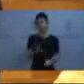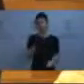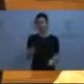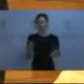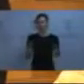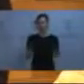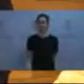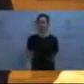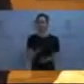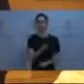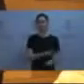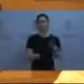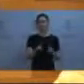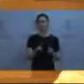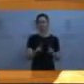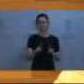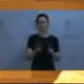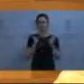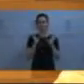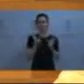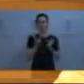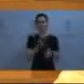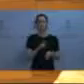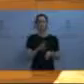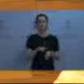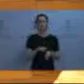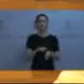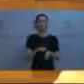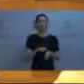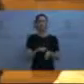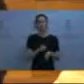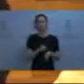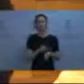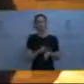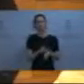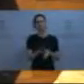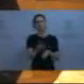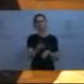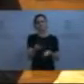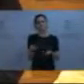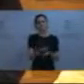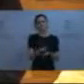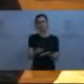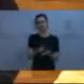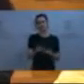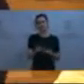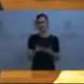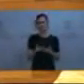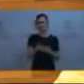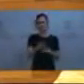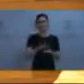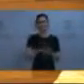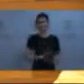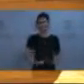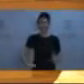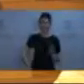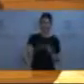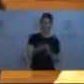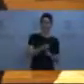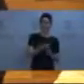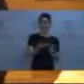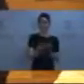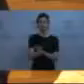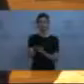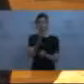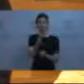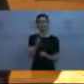esas incidencias ustedes tardan meses, como se me aseguró en algunos casos, en solucionarlas, es que Vipasa no funciona